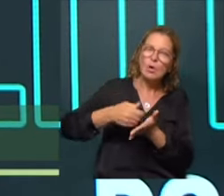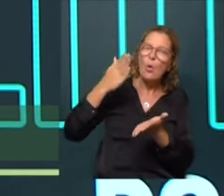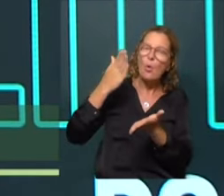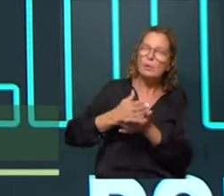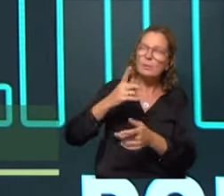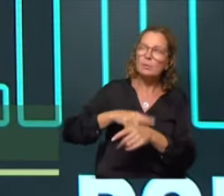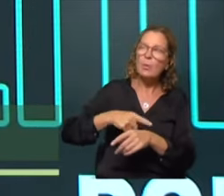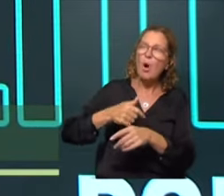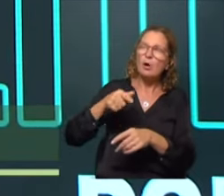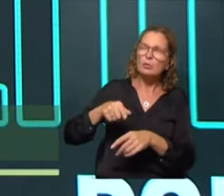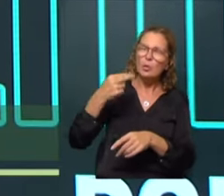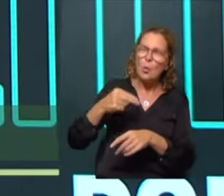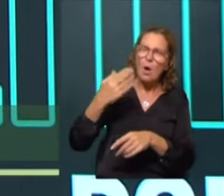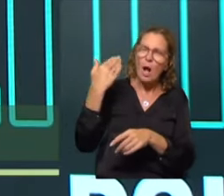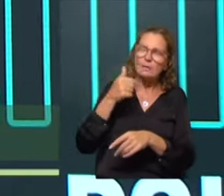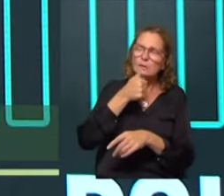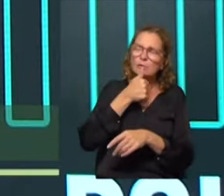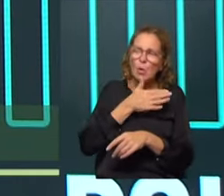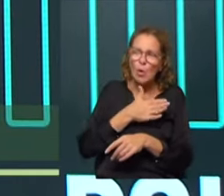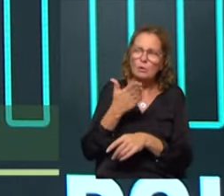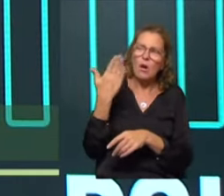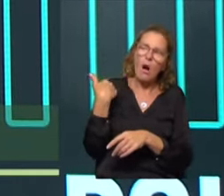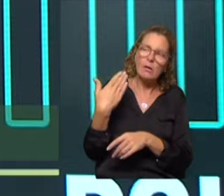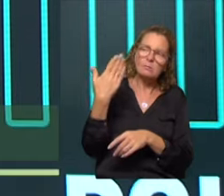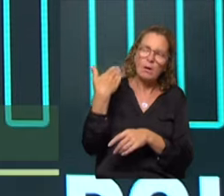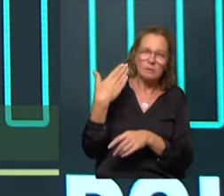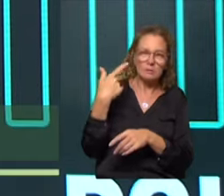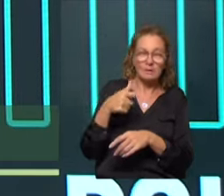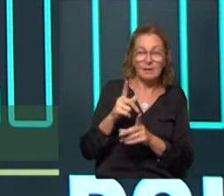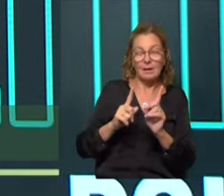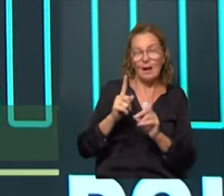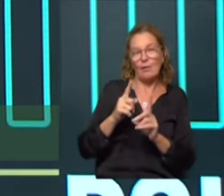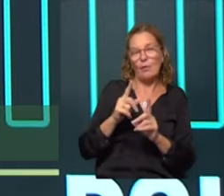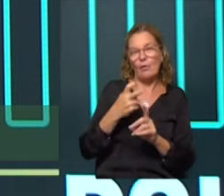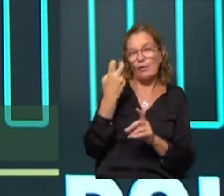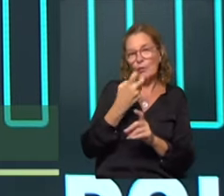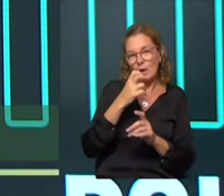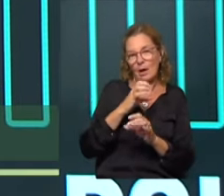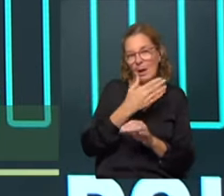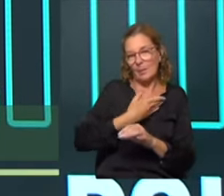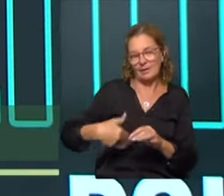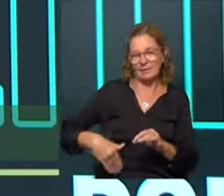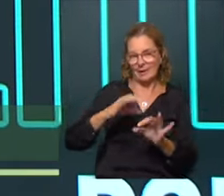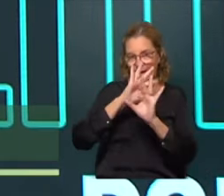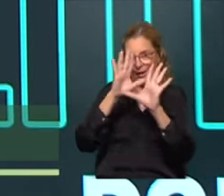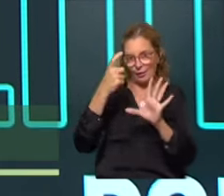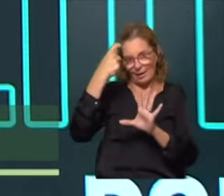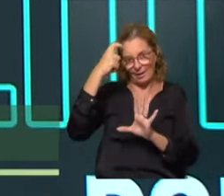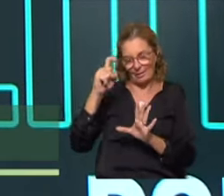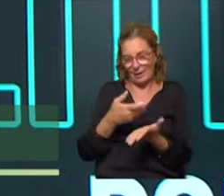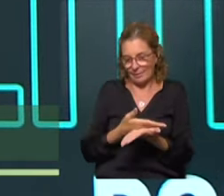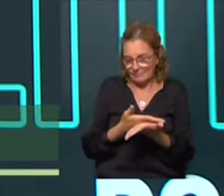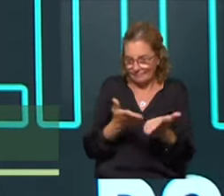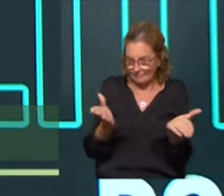decir, también de identificar eso. Lo claro es que el presidente, de alguna forma, lo que buscó fue generar la idea de un